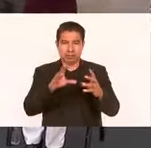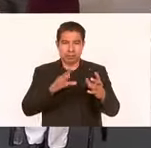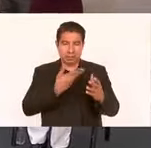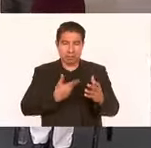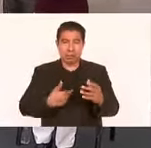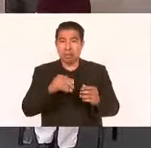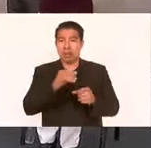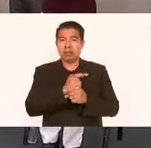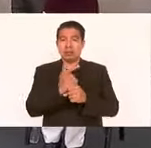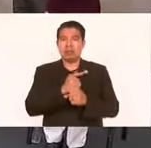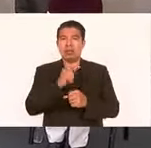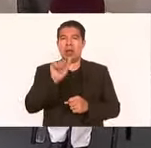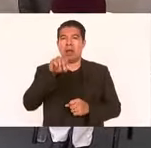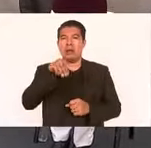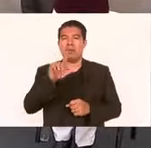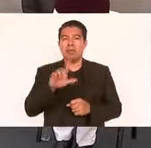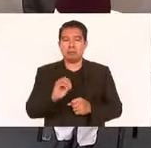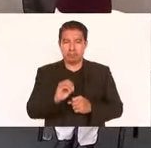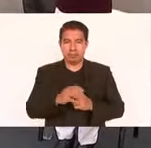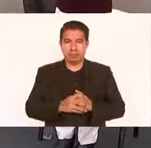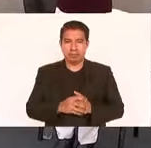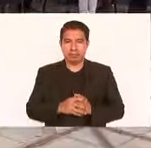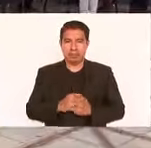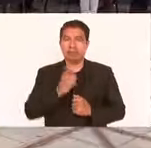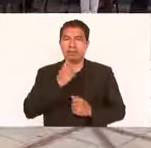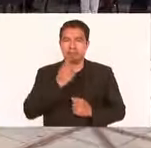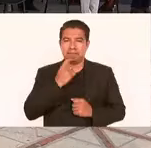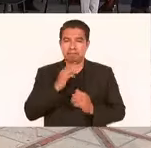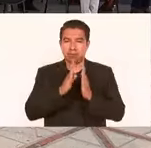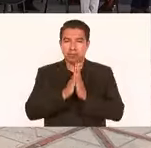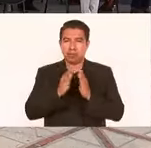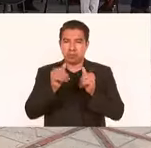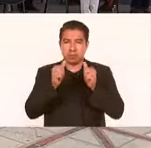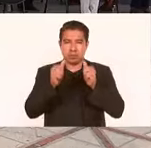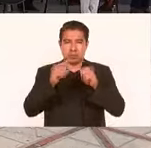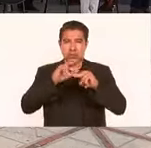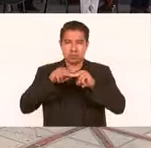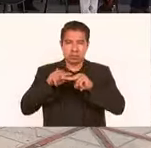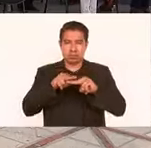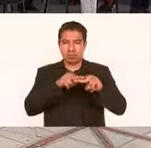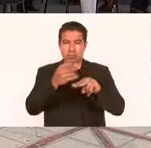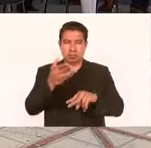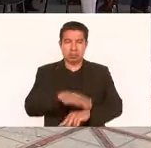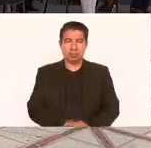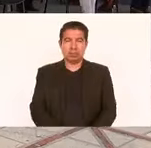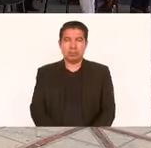licenciado Andrés Manuel López Obrador. Sean tan amables de ocupar sus lugares.